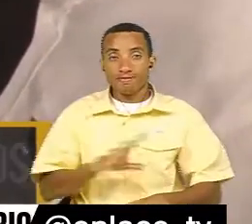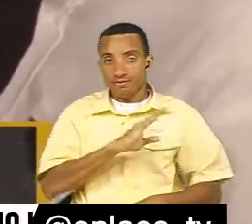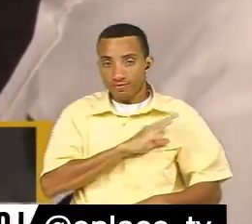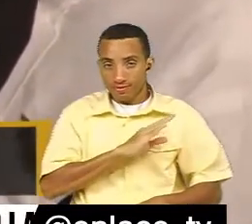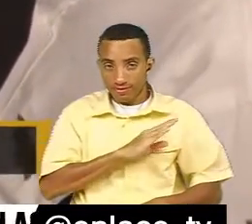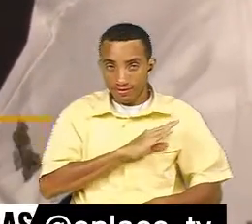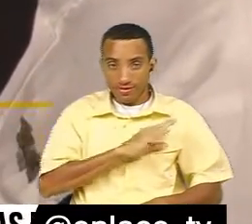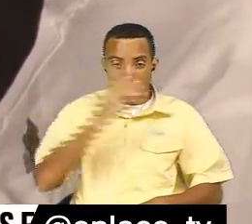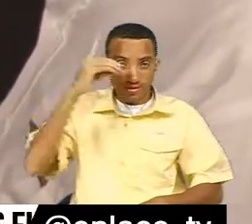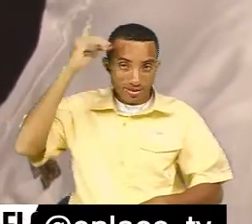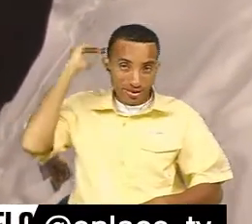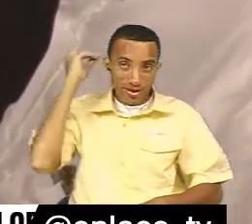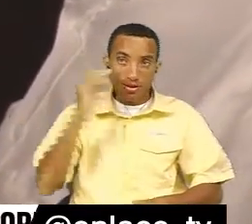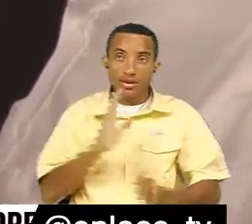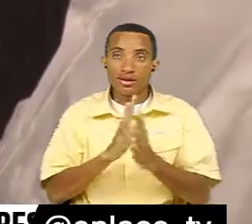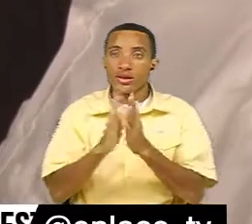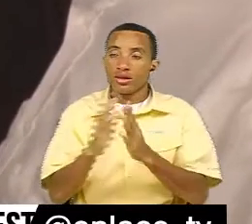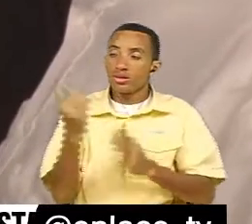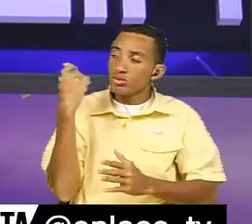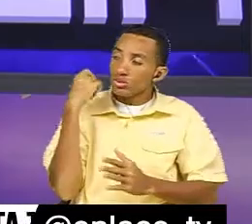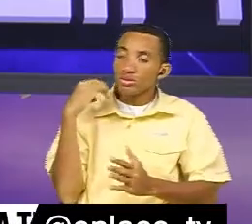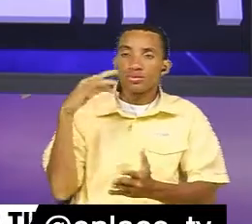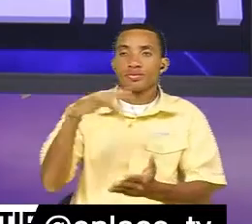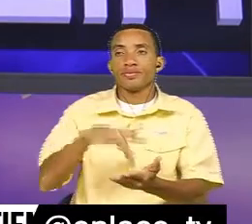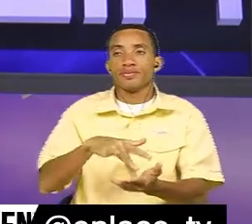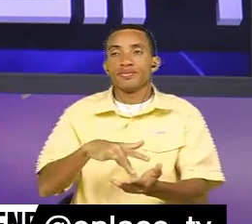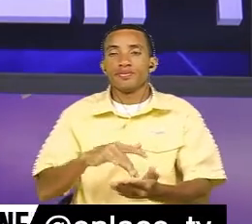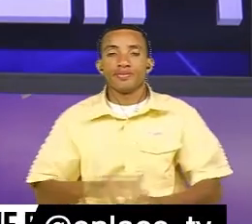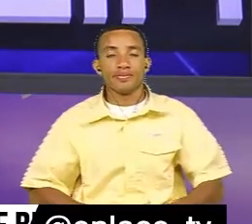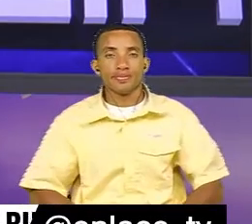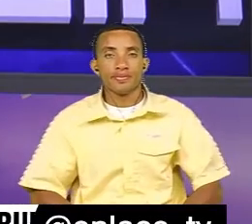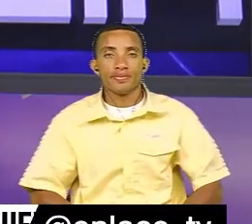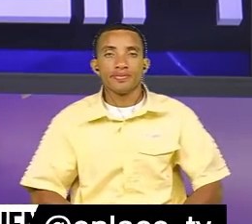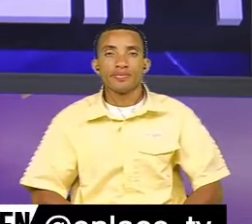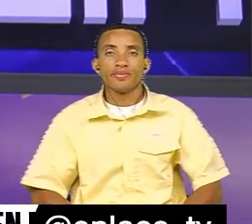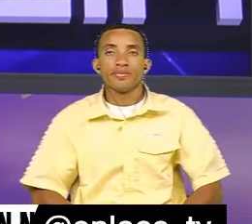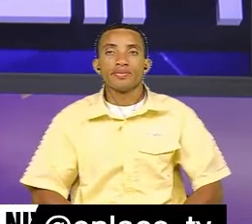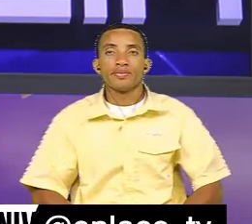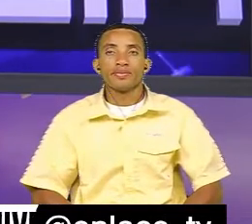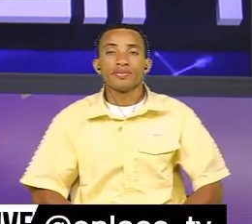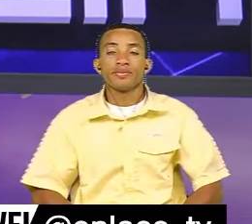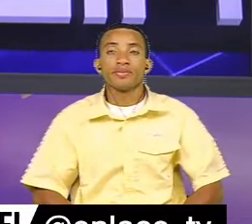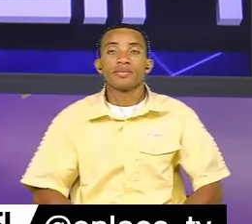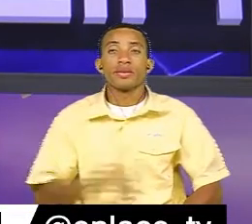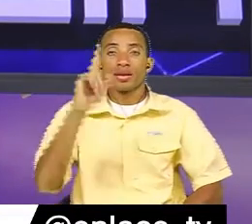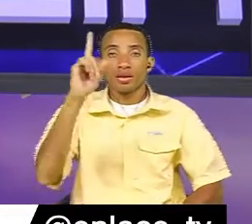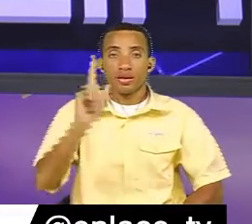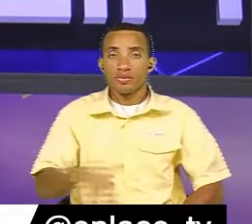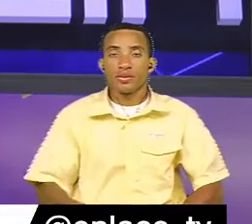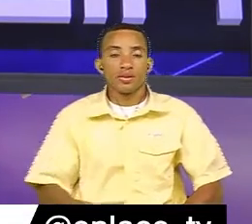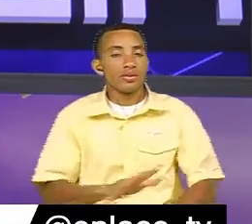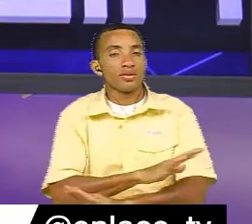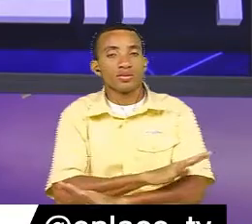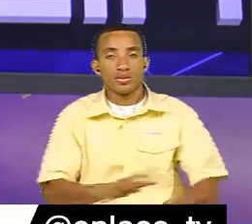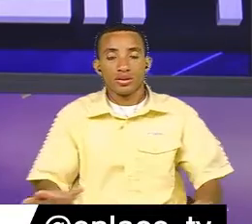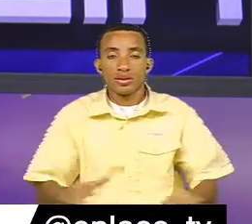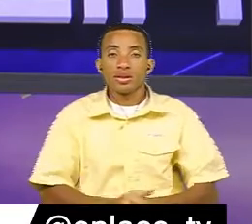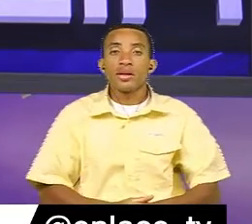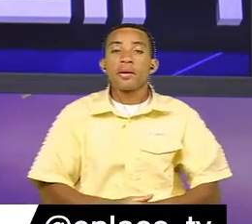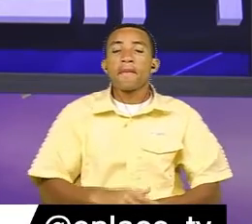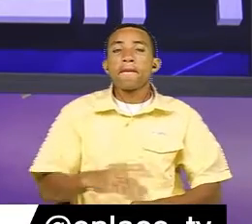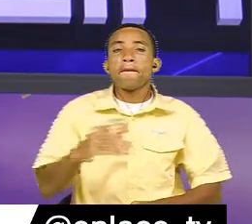luego de su llegada a la ciudad en las últimas horas. El mandatario también se refirió a la cancelación de más de 1.000 registros mercantiles